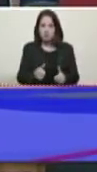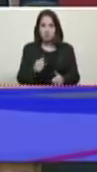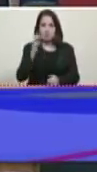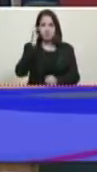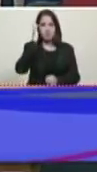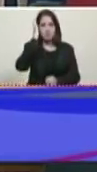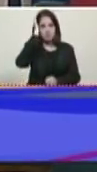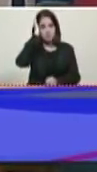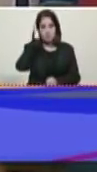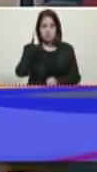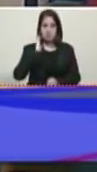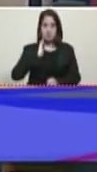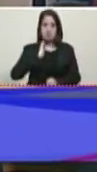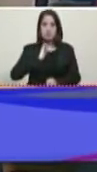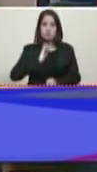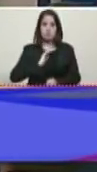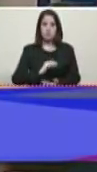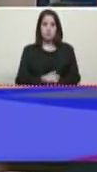sería